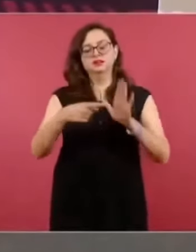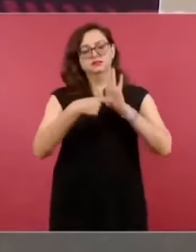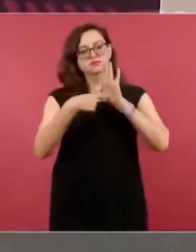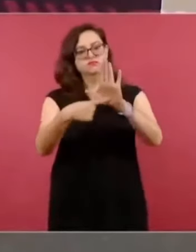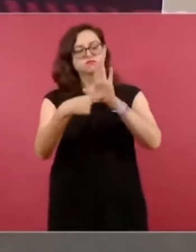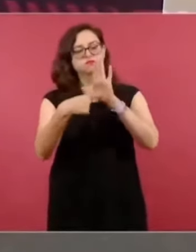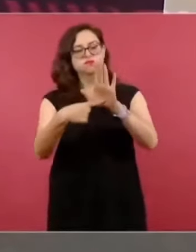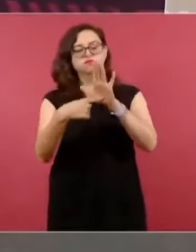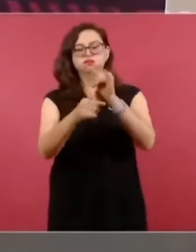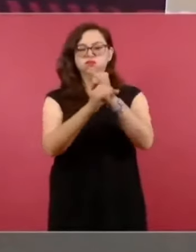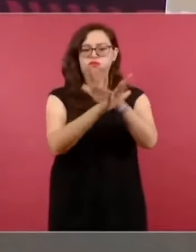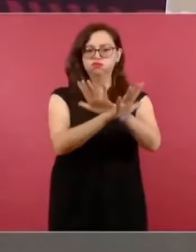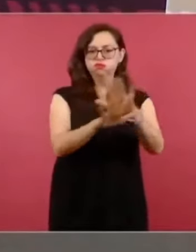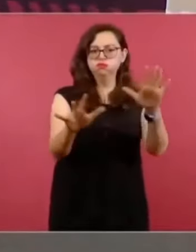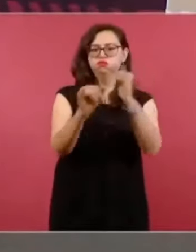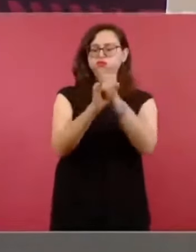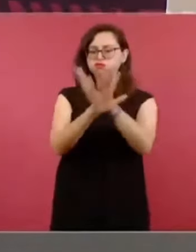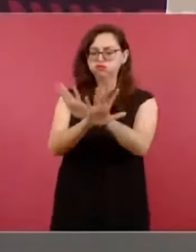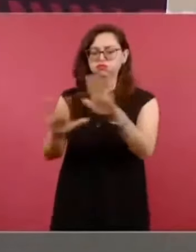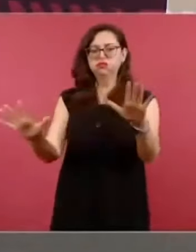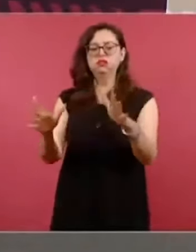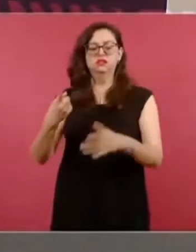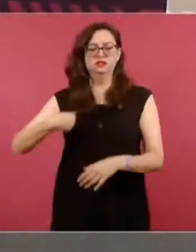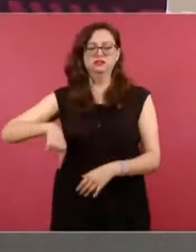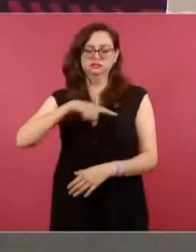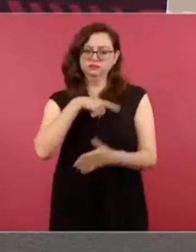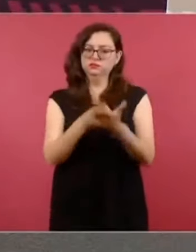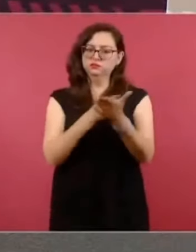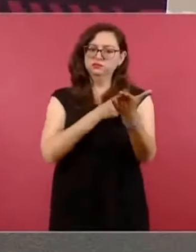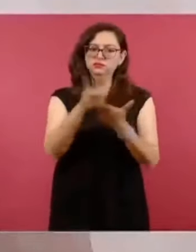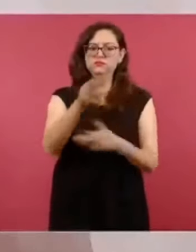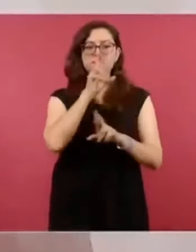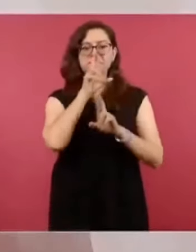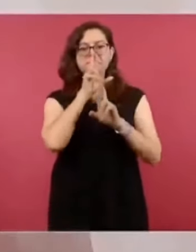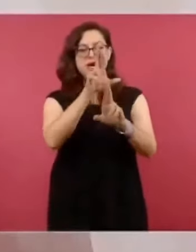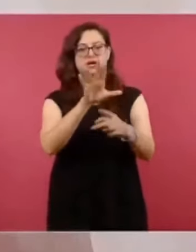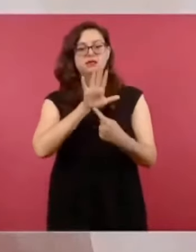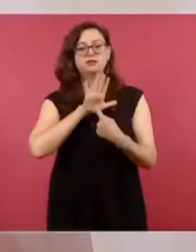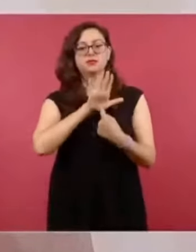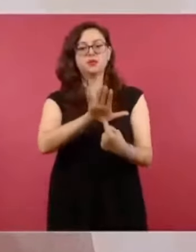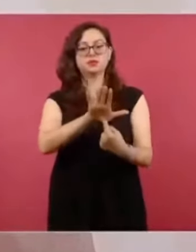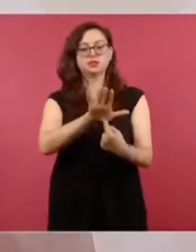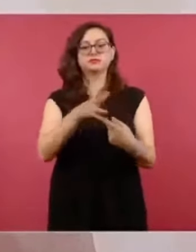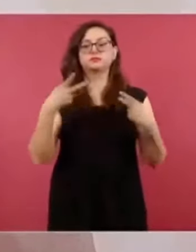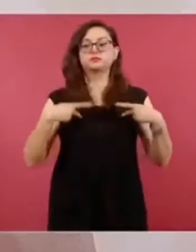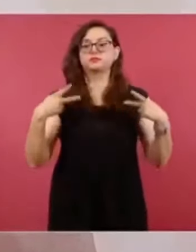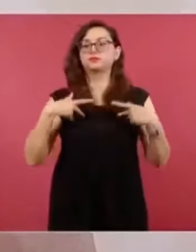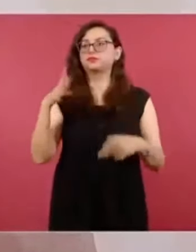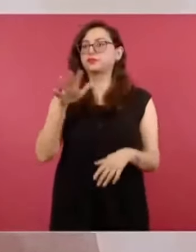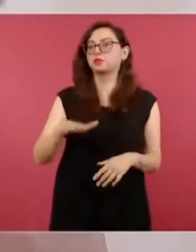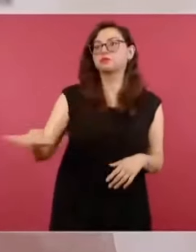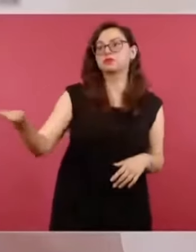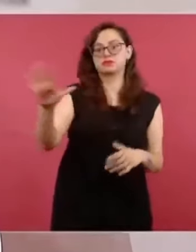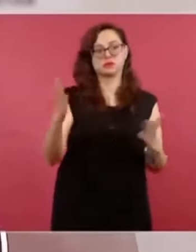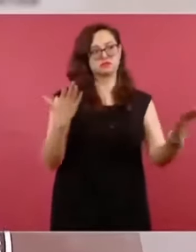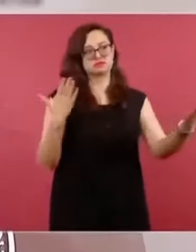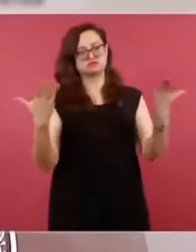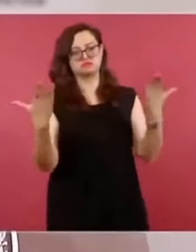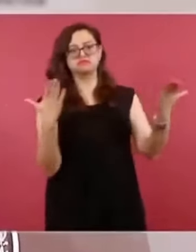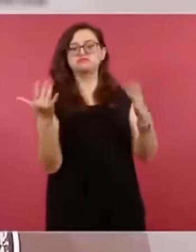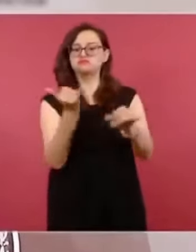este hacer uso de nuestro derecho de réplica no para que la gente tenga toda